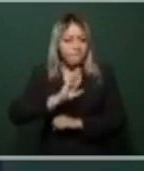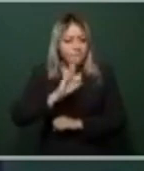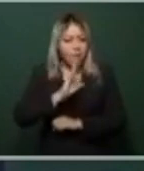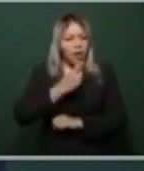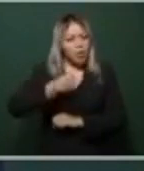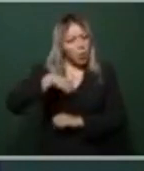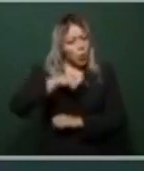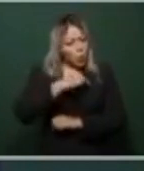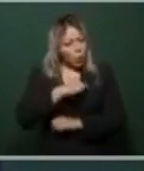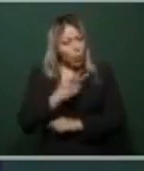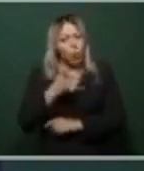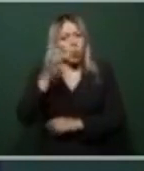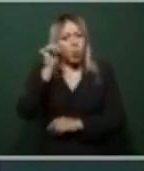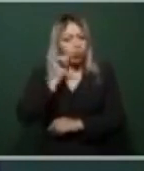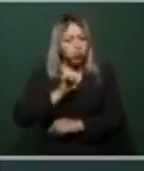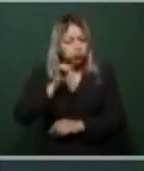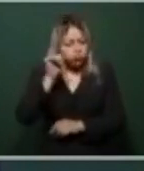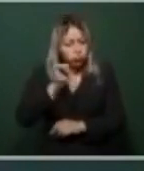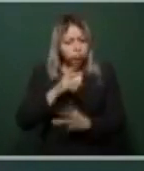Vamos nosotros a